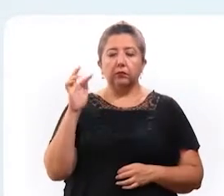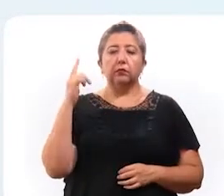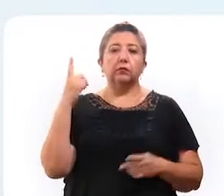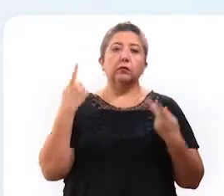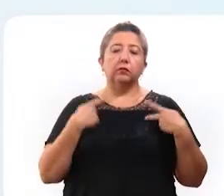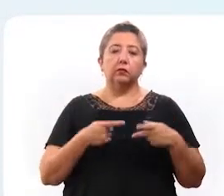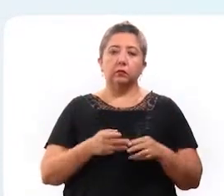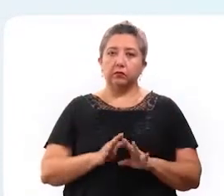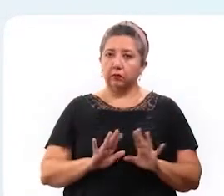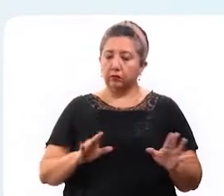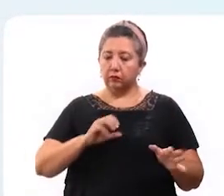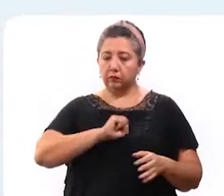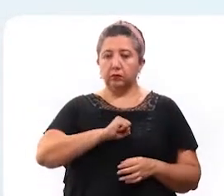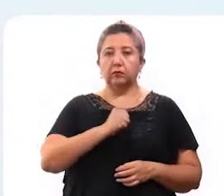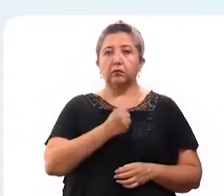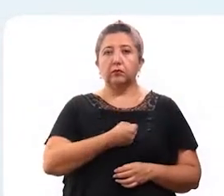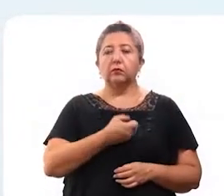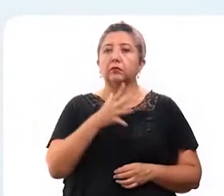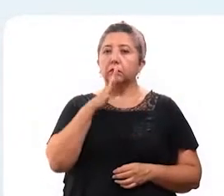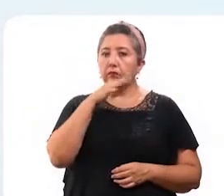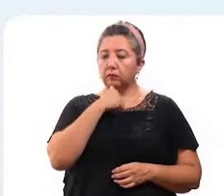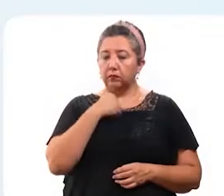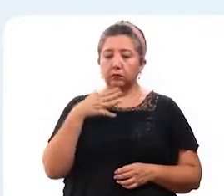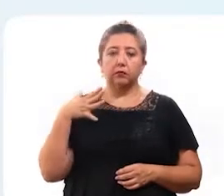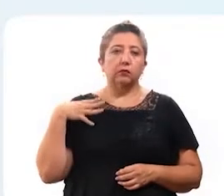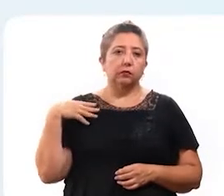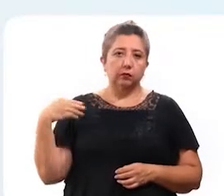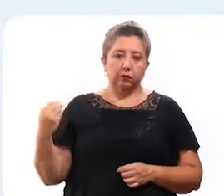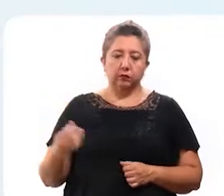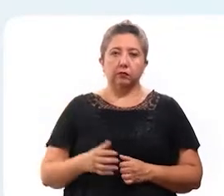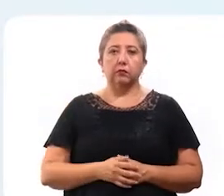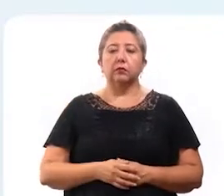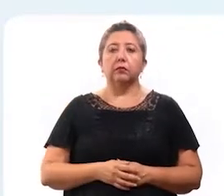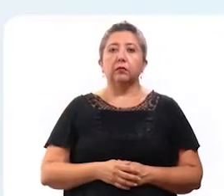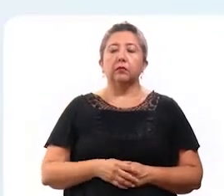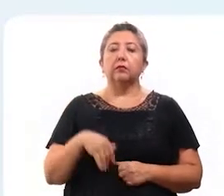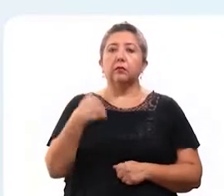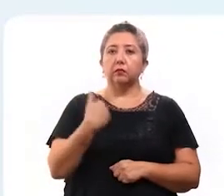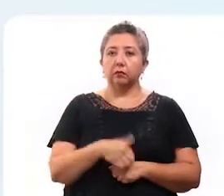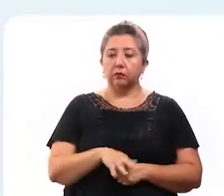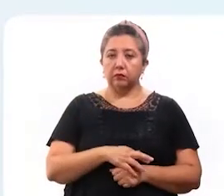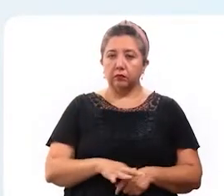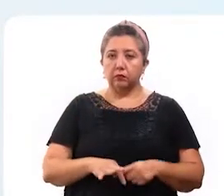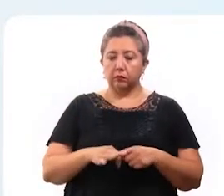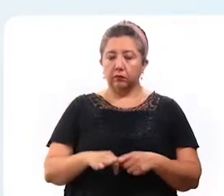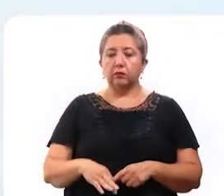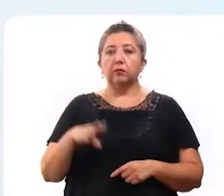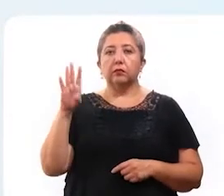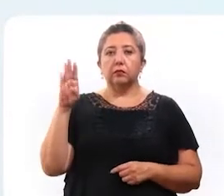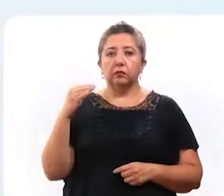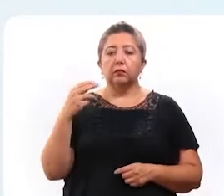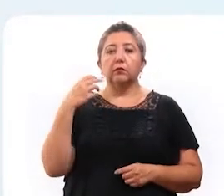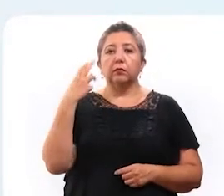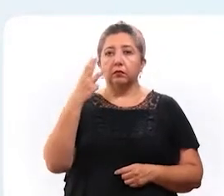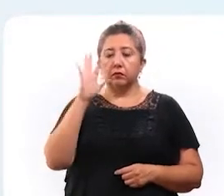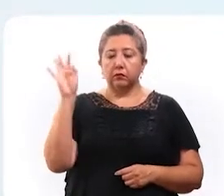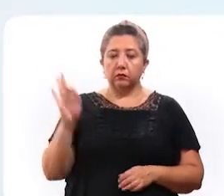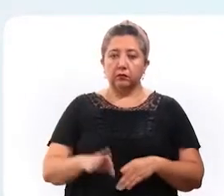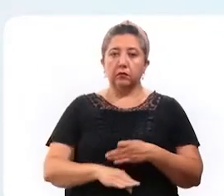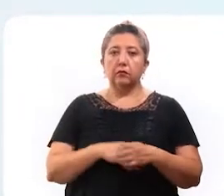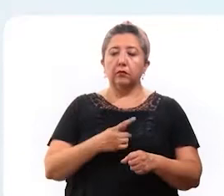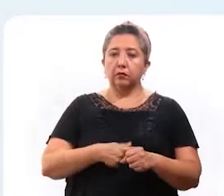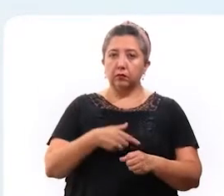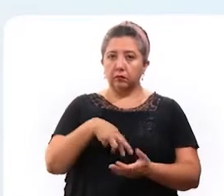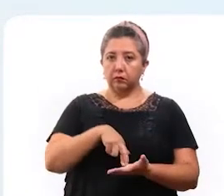102.641 pacientes ya se recuperaron, no presentan síntomas ni pueden contagiar. Esta cifra representa el 93%